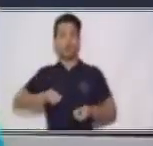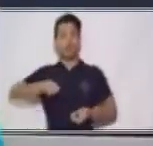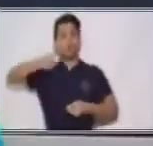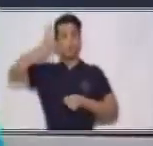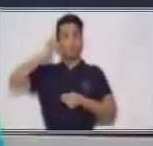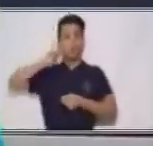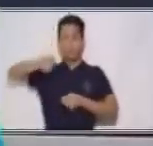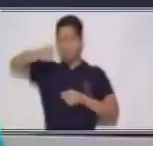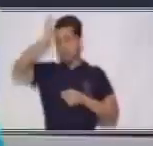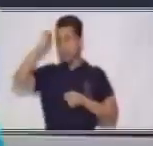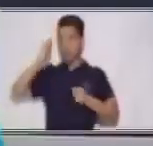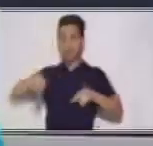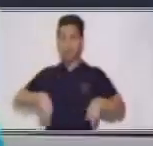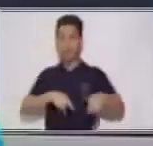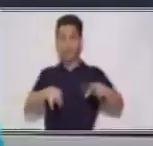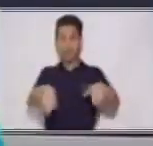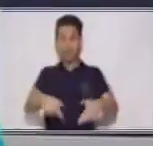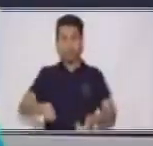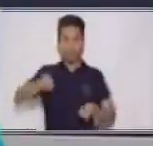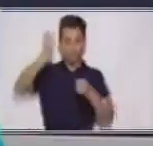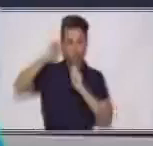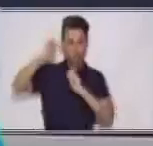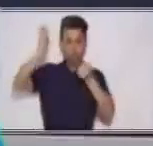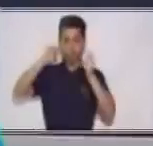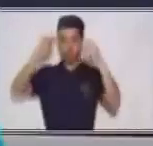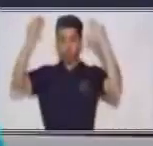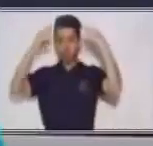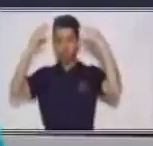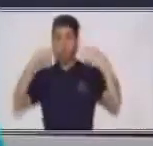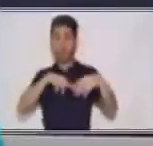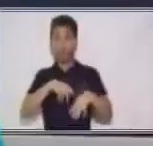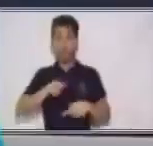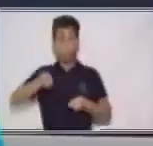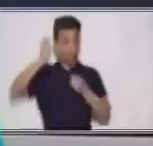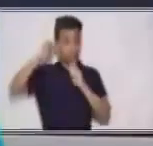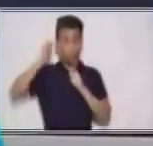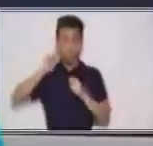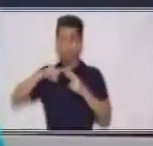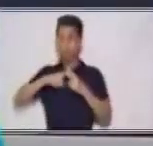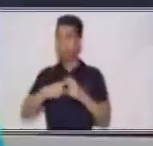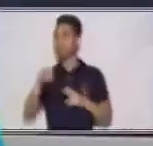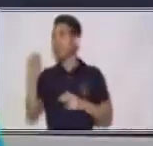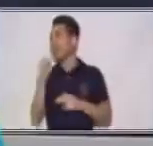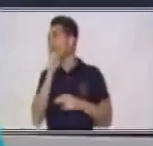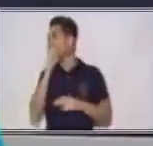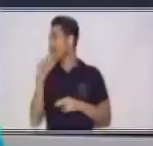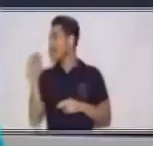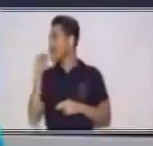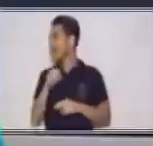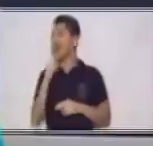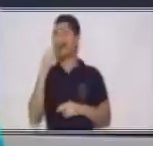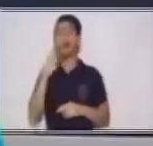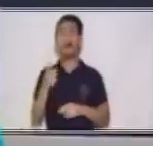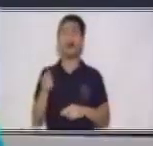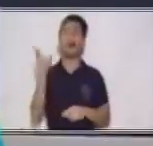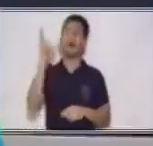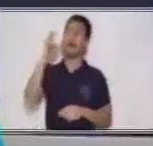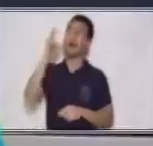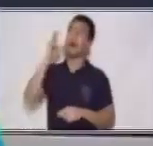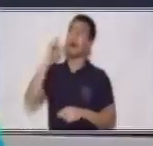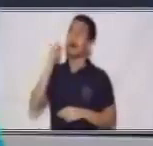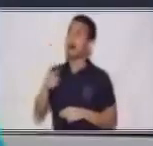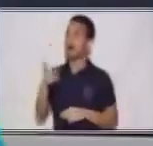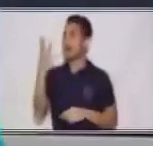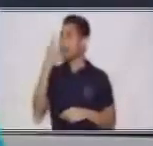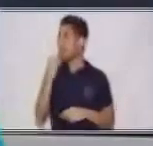ríos, pero cuando ella se bañaba, ella empezaba a cantar y los ríos escuchaban los cantos y ellos se deleitaban mucho